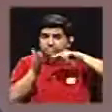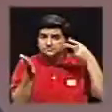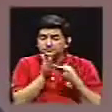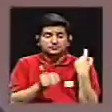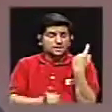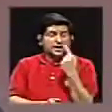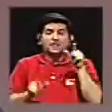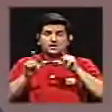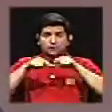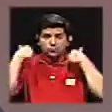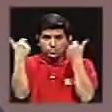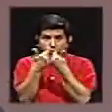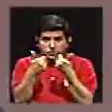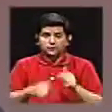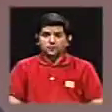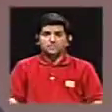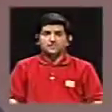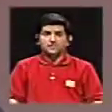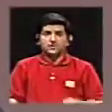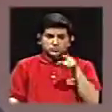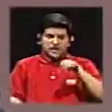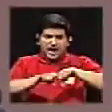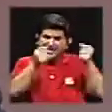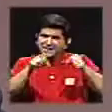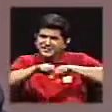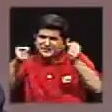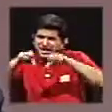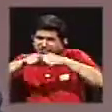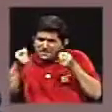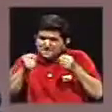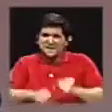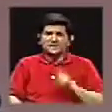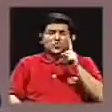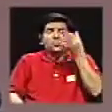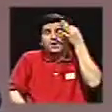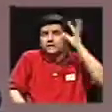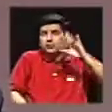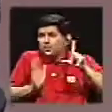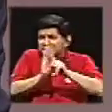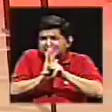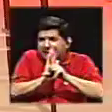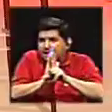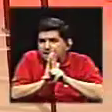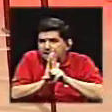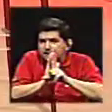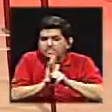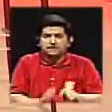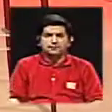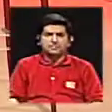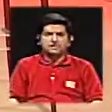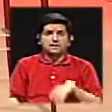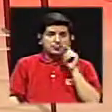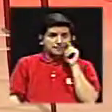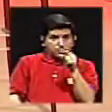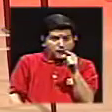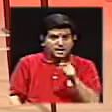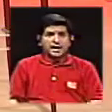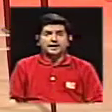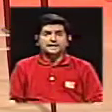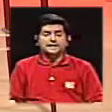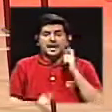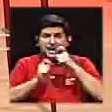cada uno de esos casos estamos quebrantando una presunta ley. Porque no, aquí es la ley al gusto y a la